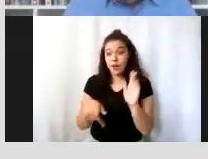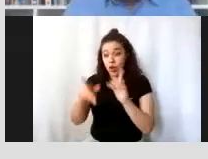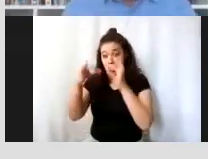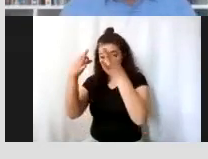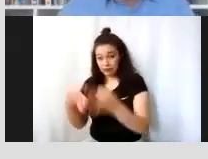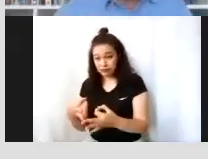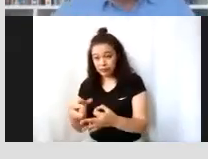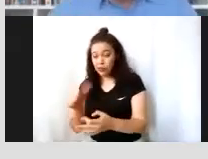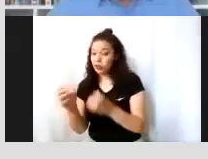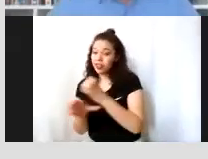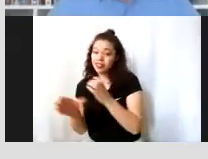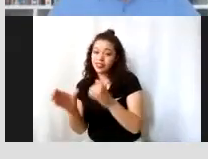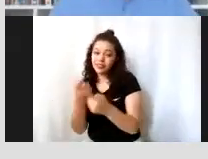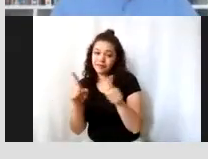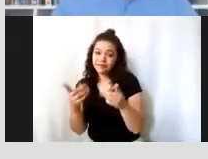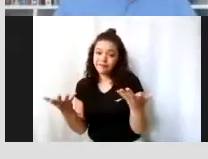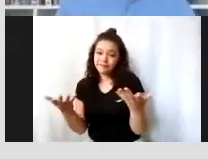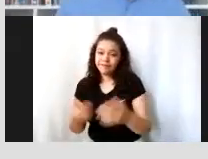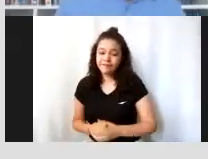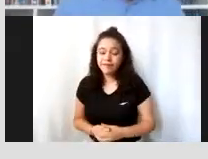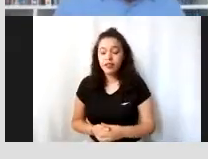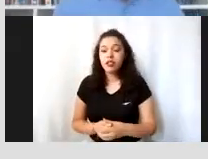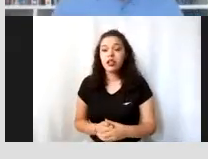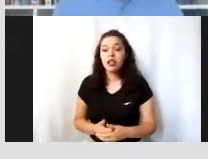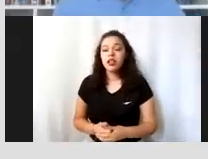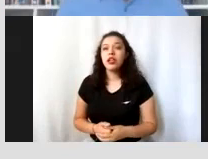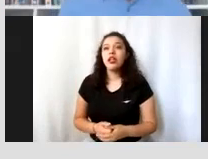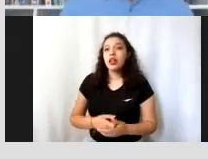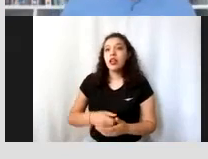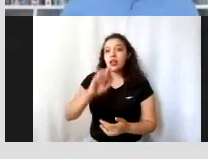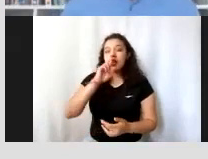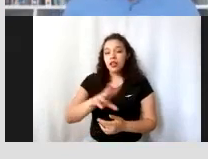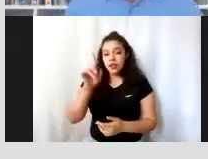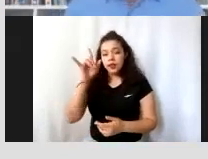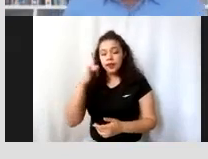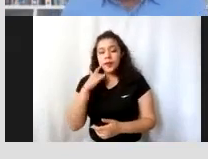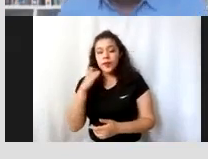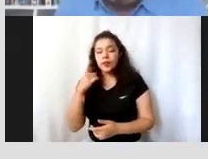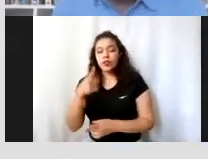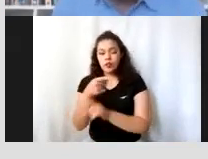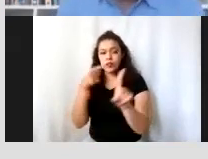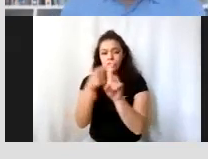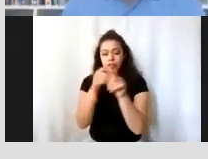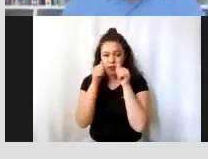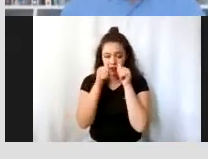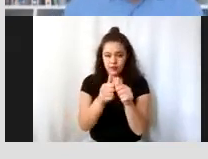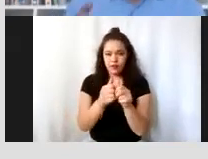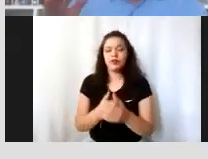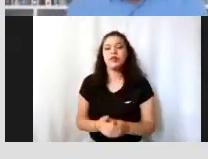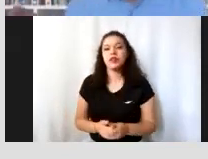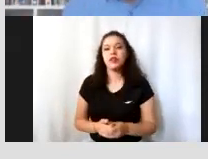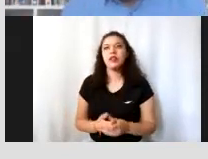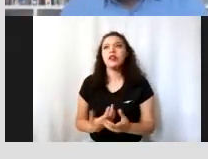desgraciadamente. Bien, Paulina, a ver, para tratar de contestarte, en tu objeto asistencial,